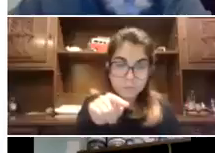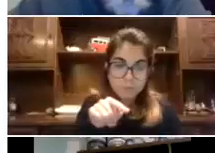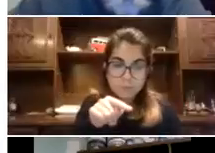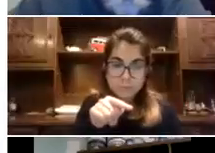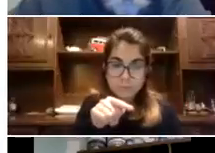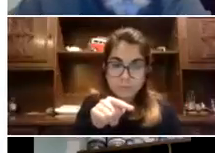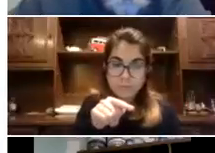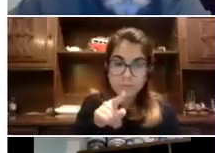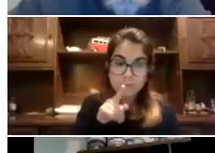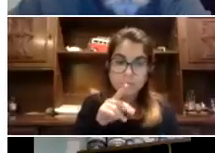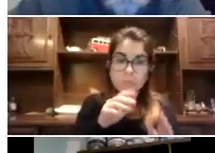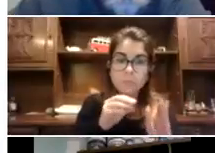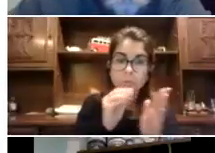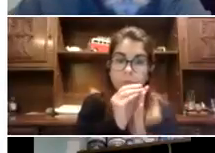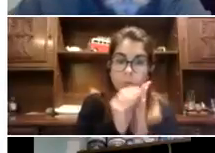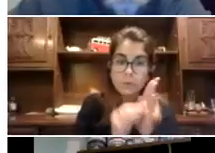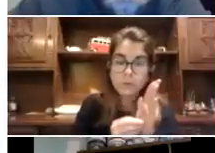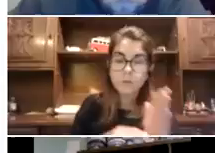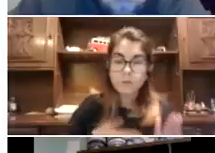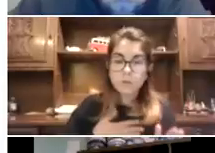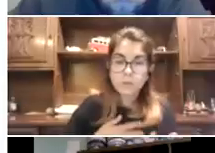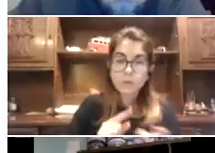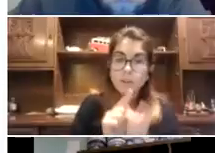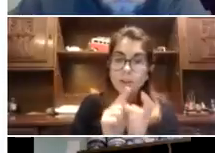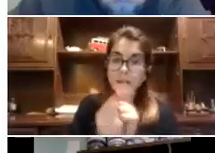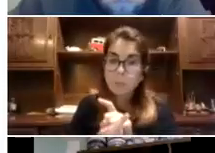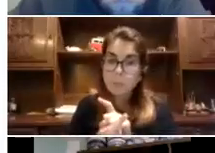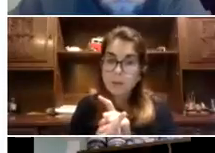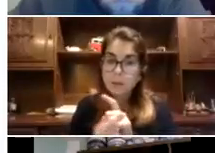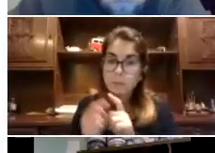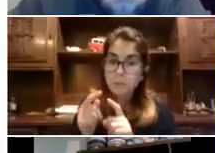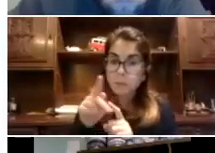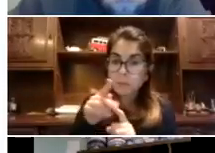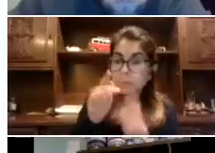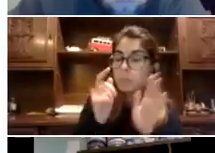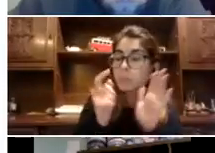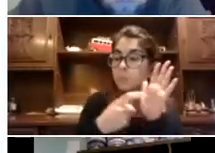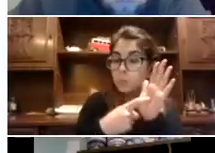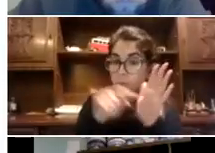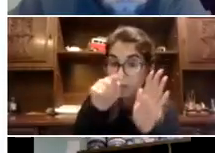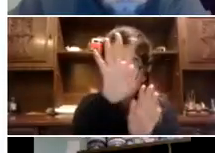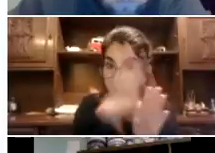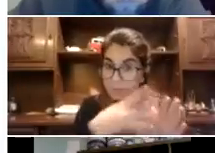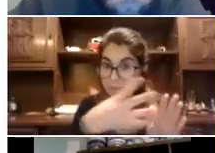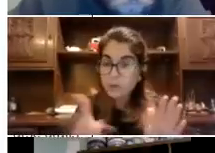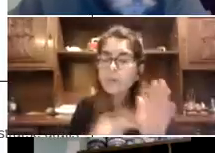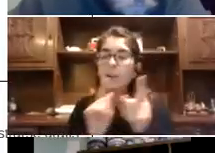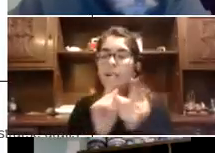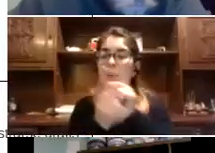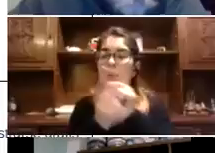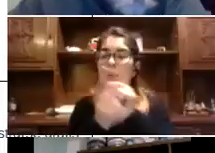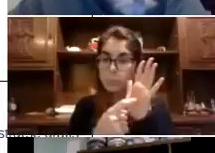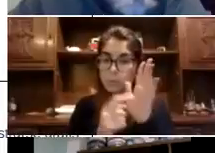esta Ah, perfecto. planilla, pero yo lo que voy a hacer es cambiar la puntuación por nota en esta planilla. Ya, ¿Ya? okay,